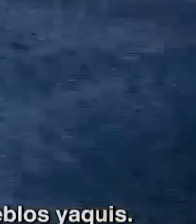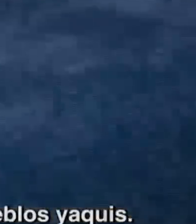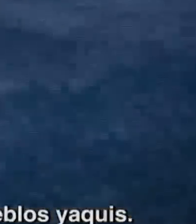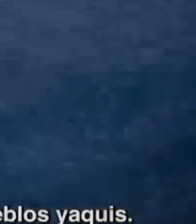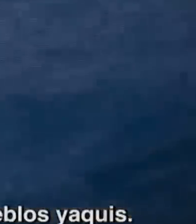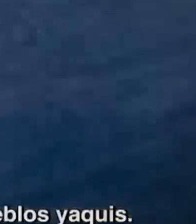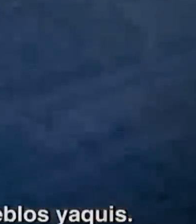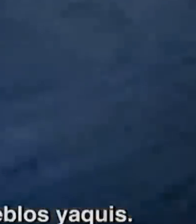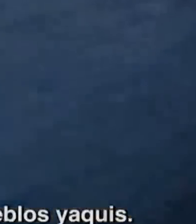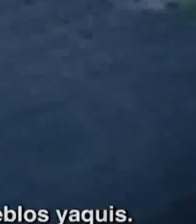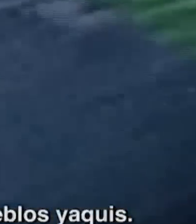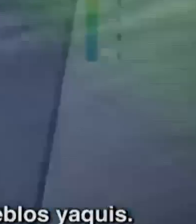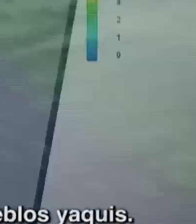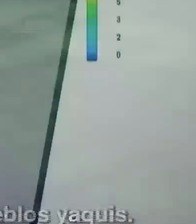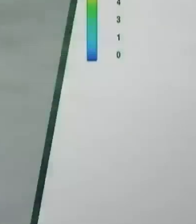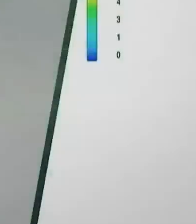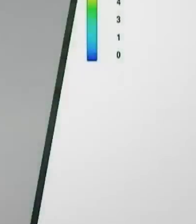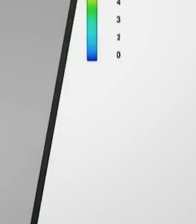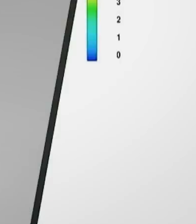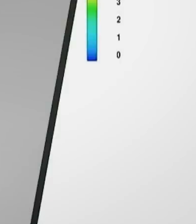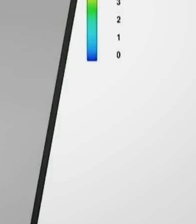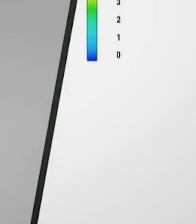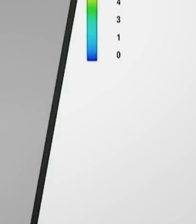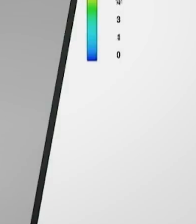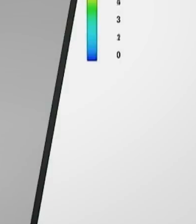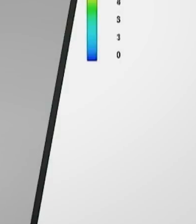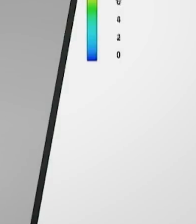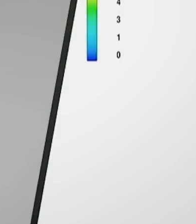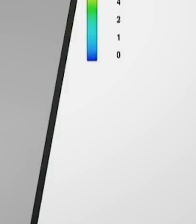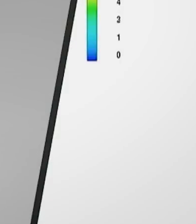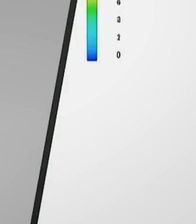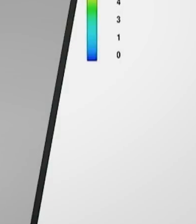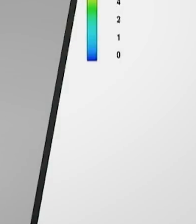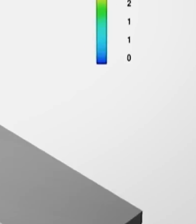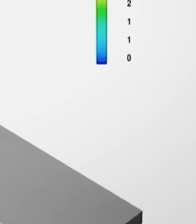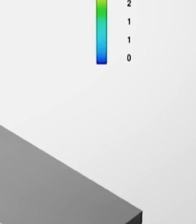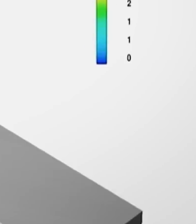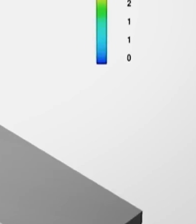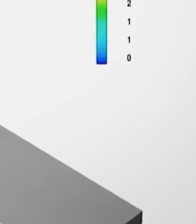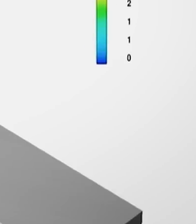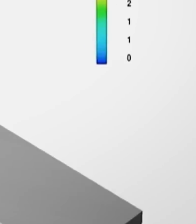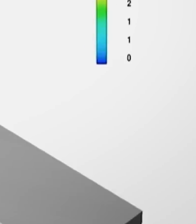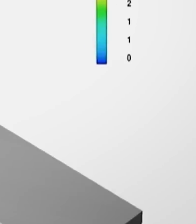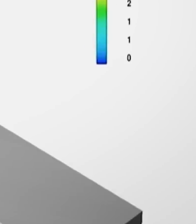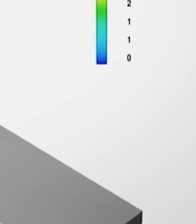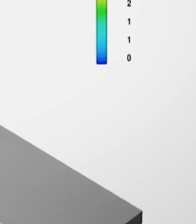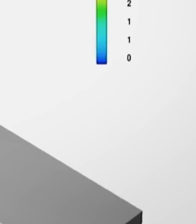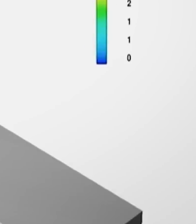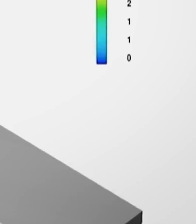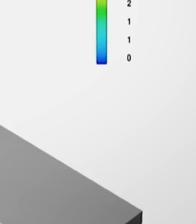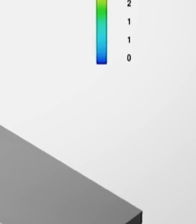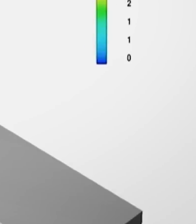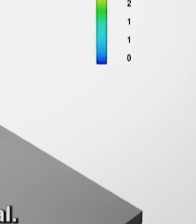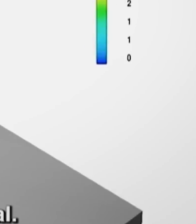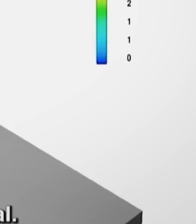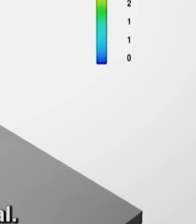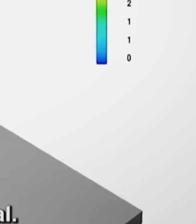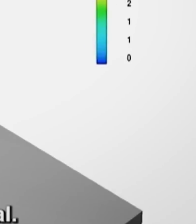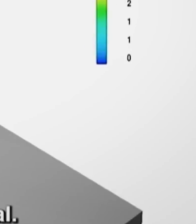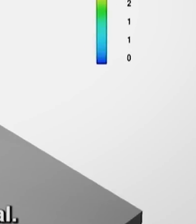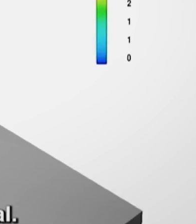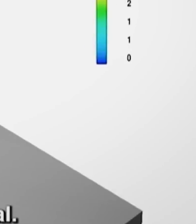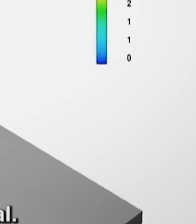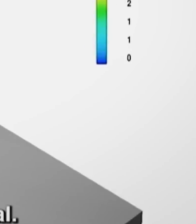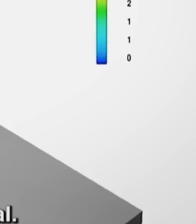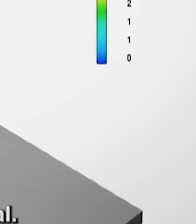hectáreas de riego en los 8 pueblos yaquis. Se concluyeron ya los estudios básicos y el proyecto ejecutivo, y se ha licitado 18